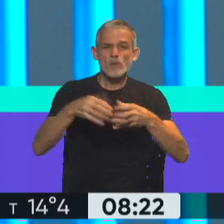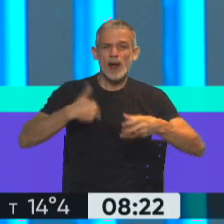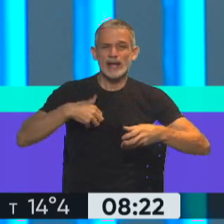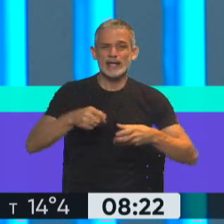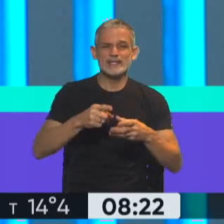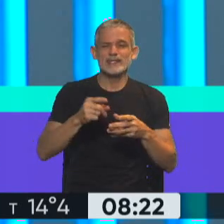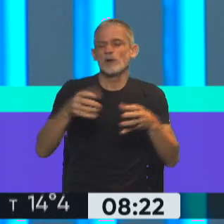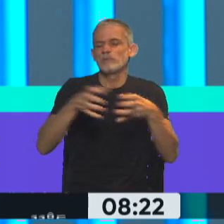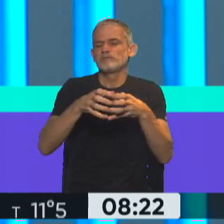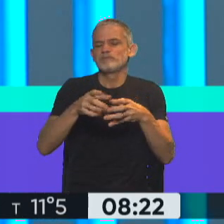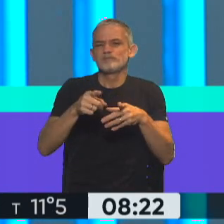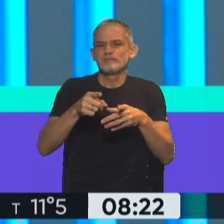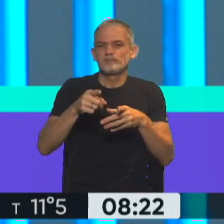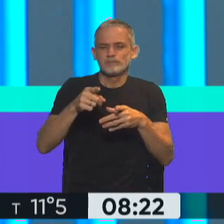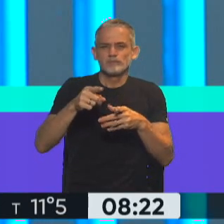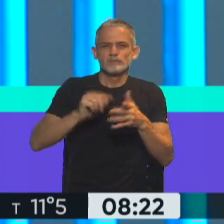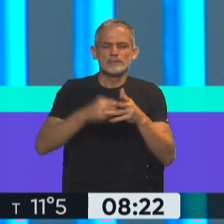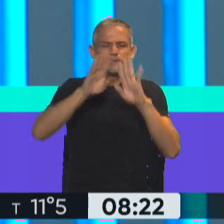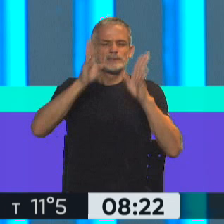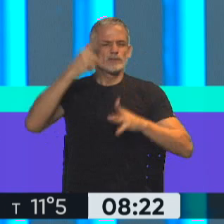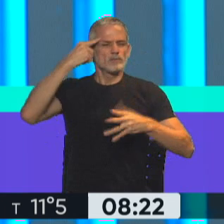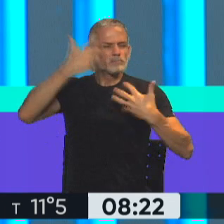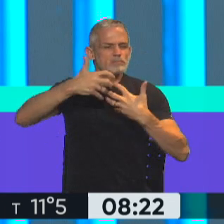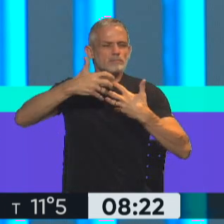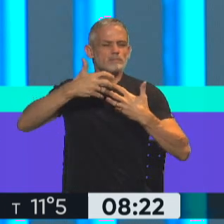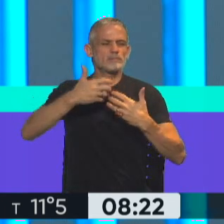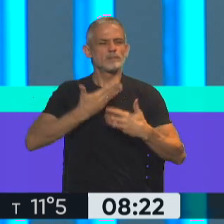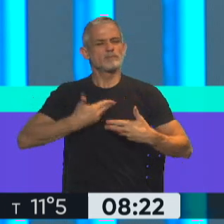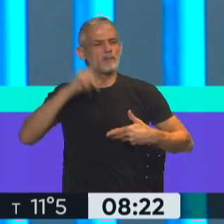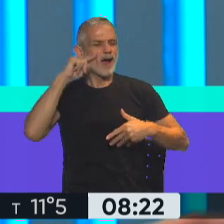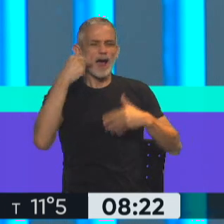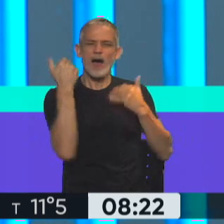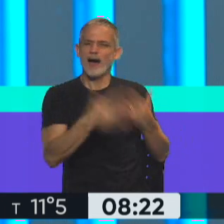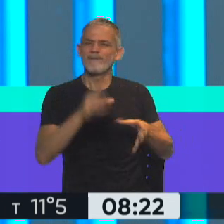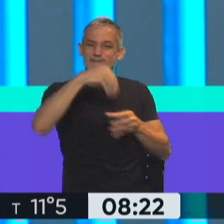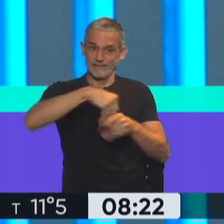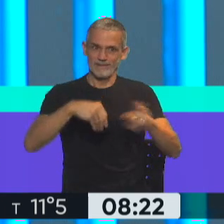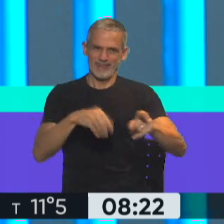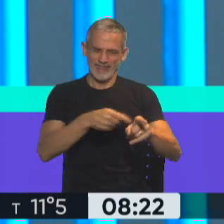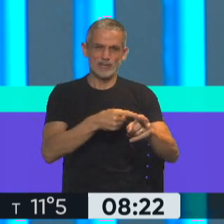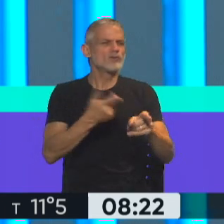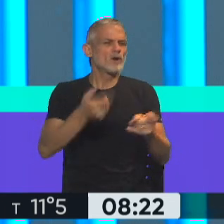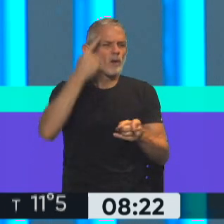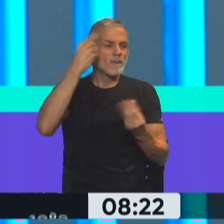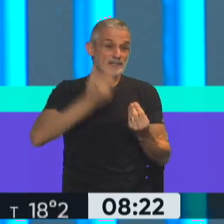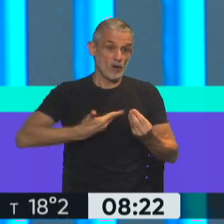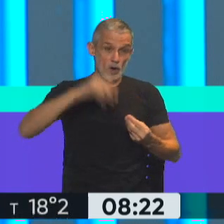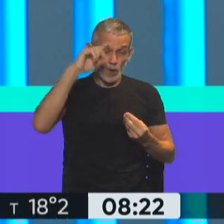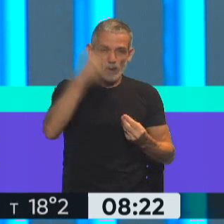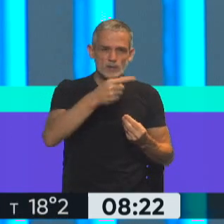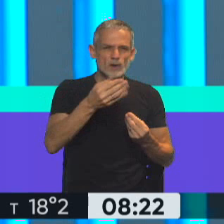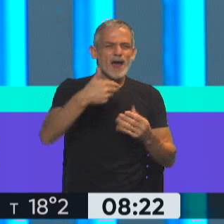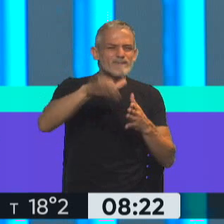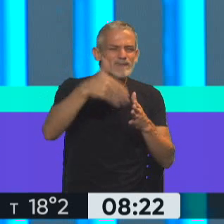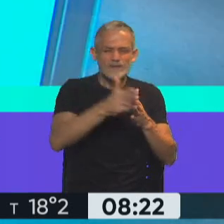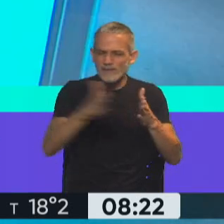el think tank, si se quiere, o el centro de intelectuales del albertismo, por ahí siempre se lo relacionó de esa manera. ¿Cómo crees que el gobierno se va a mover